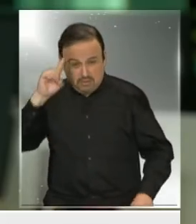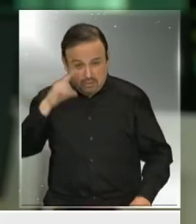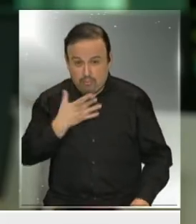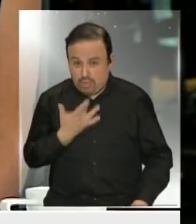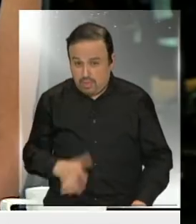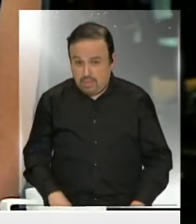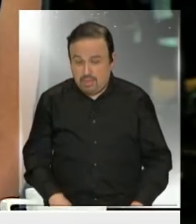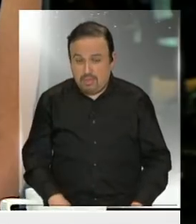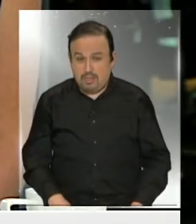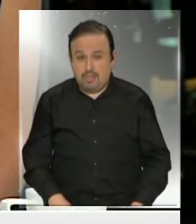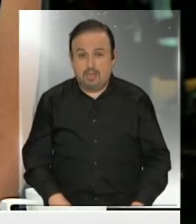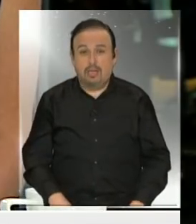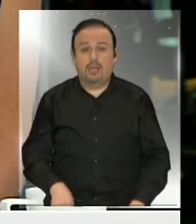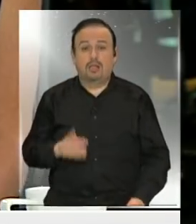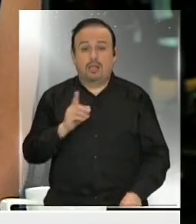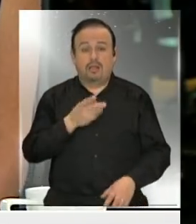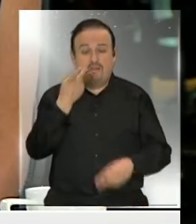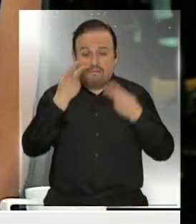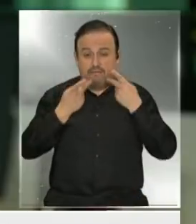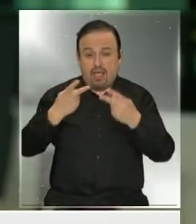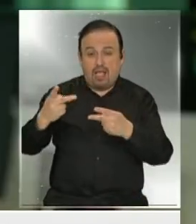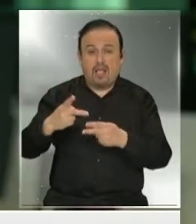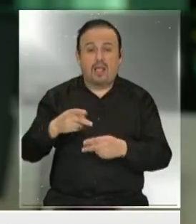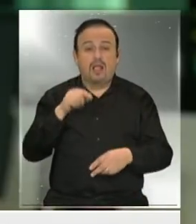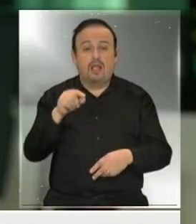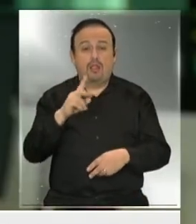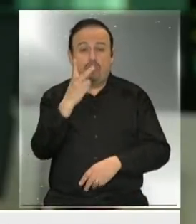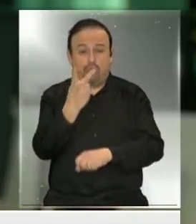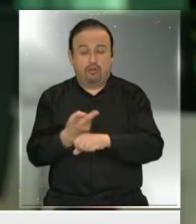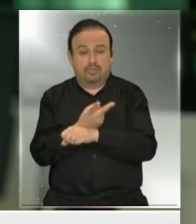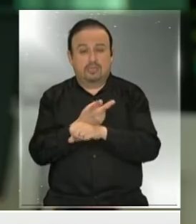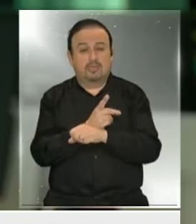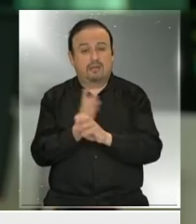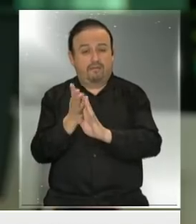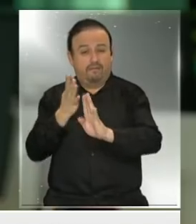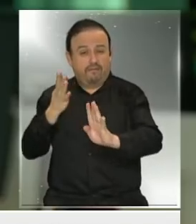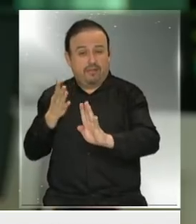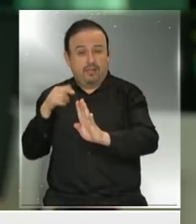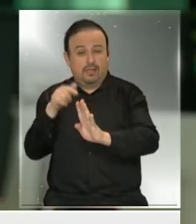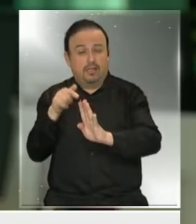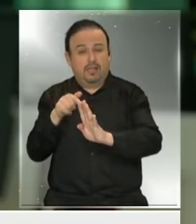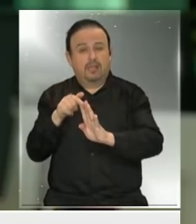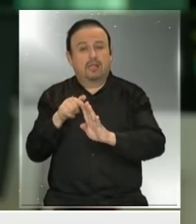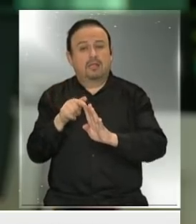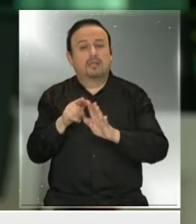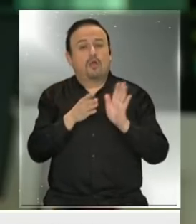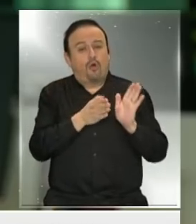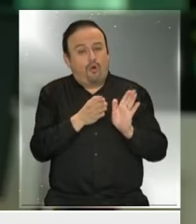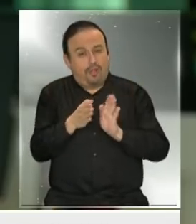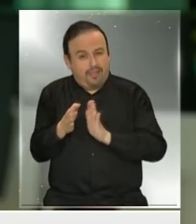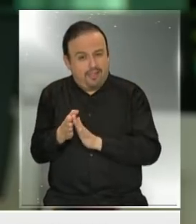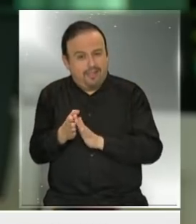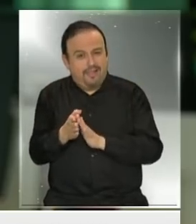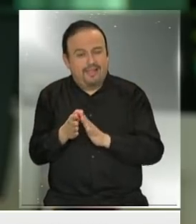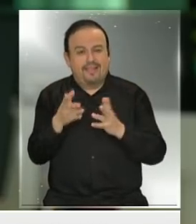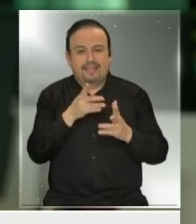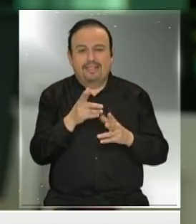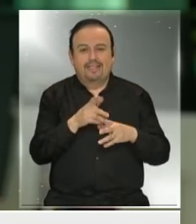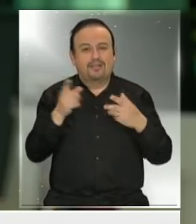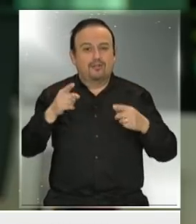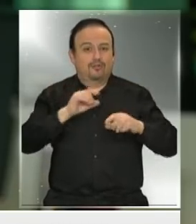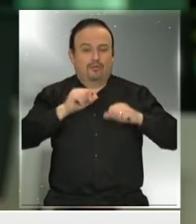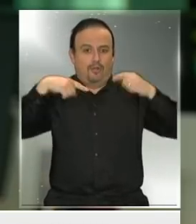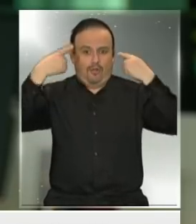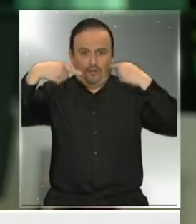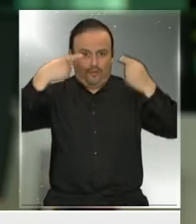porque dura dos horas del viaje y la fila que hacen las personas ahí que usted lo ven tranquilamente para ordenar algo que si no sería